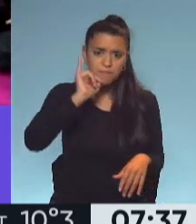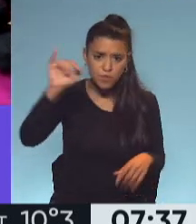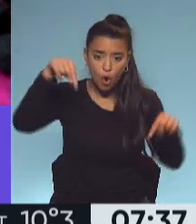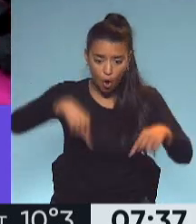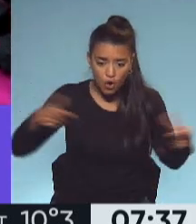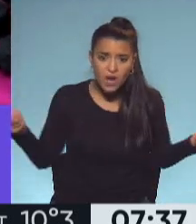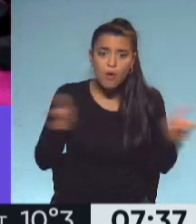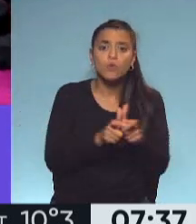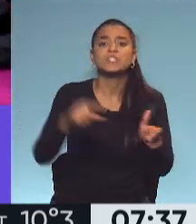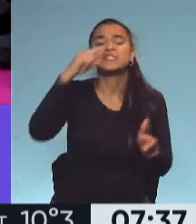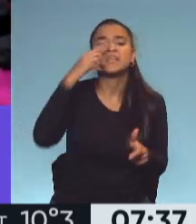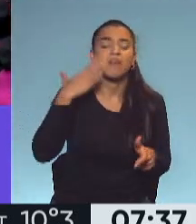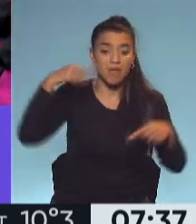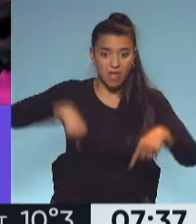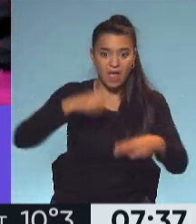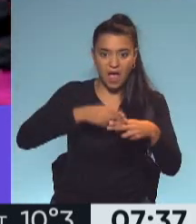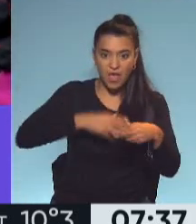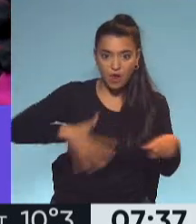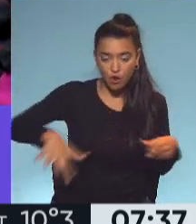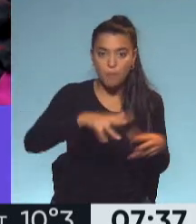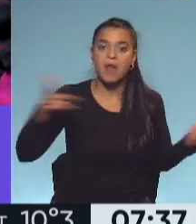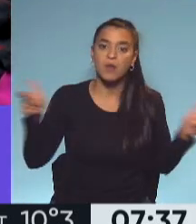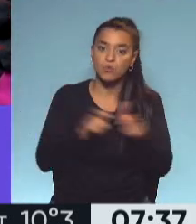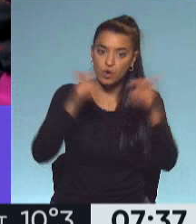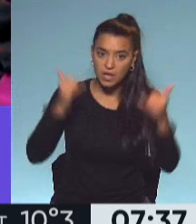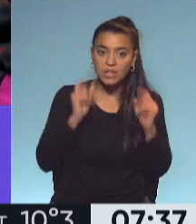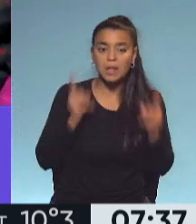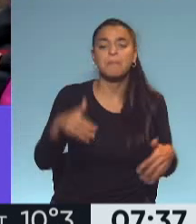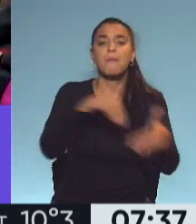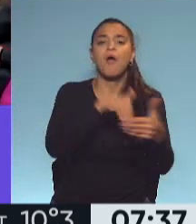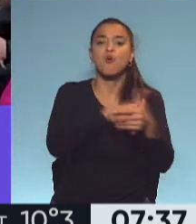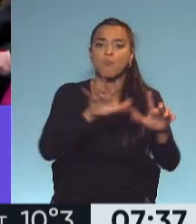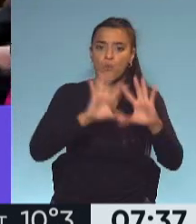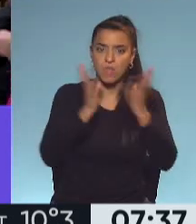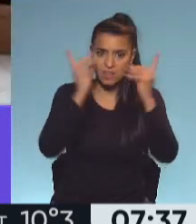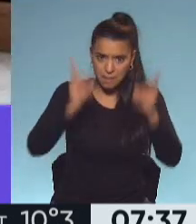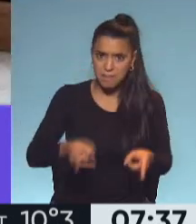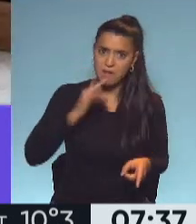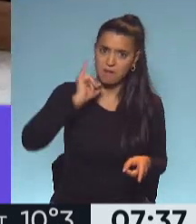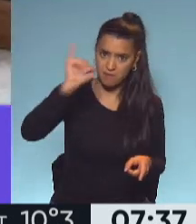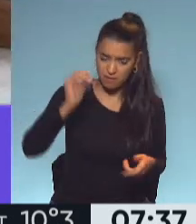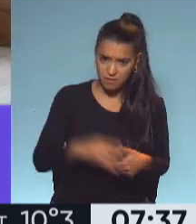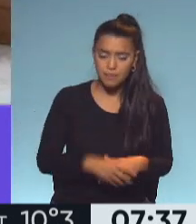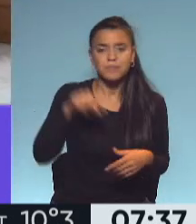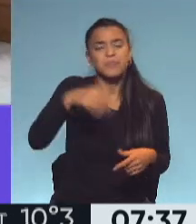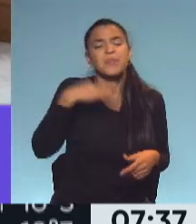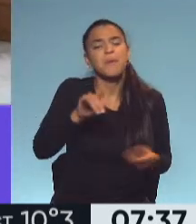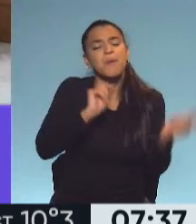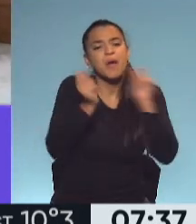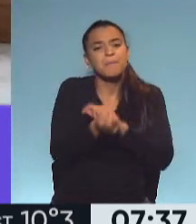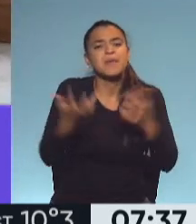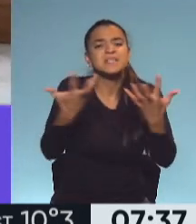hoy a las 7 de la tarde de acá de Roma, y lo ha dicho también al Banco Mundial, es decir, hay que cambiar el sistema